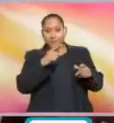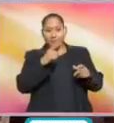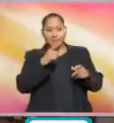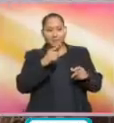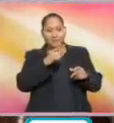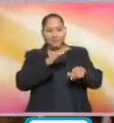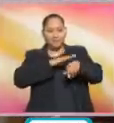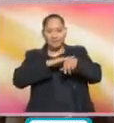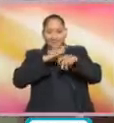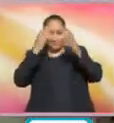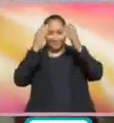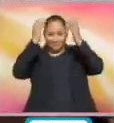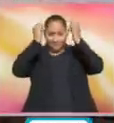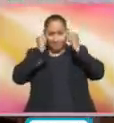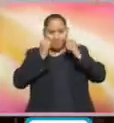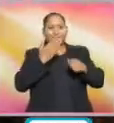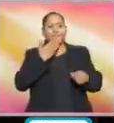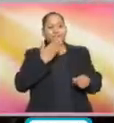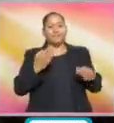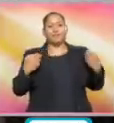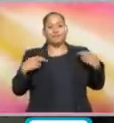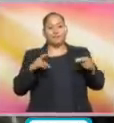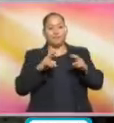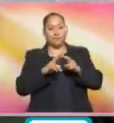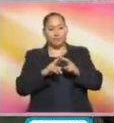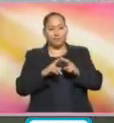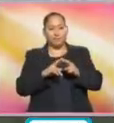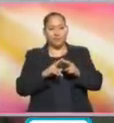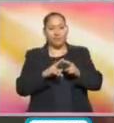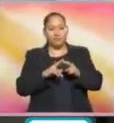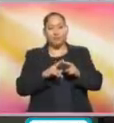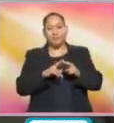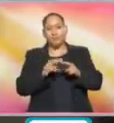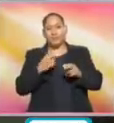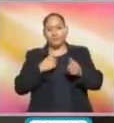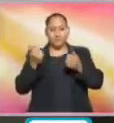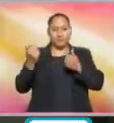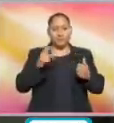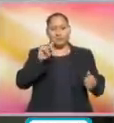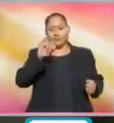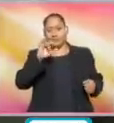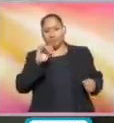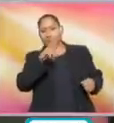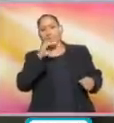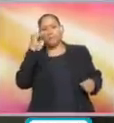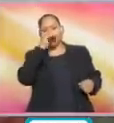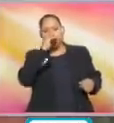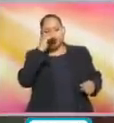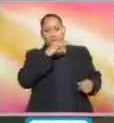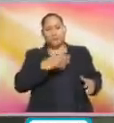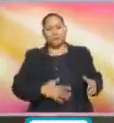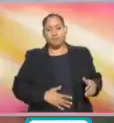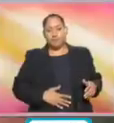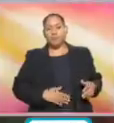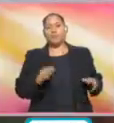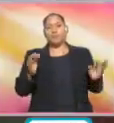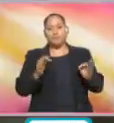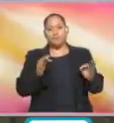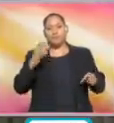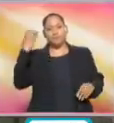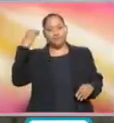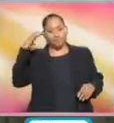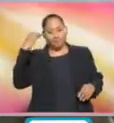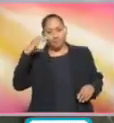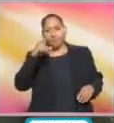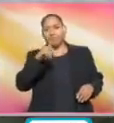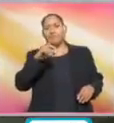la jugada, pero bien, maestro. Aquí es que le traje al tío Alberto, que es gorrón, panzón, frívolo, coqueto, y no me creía